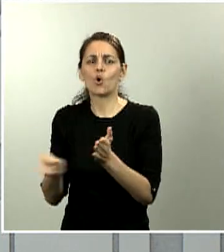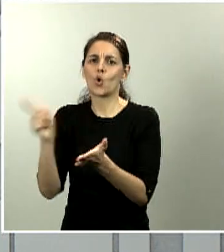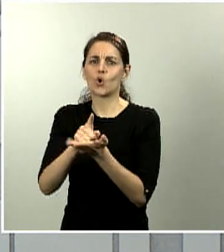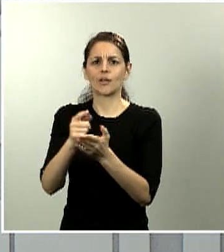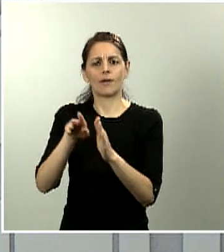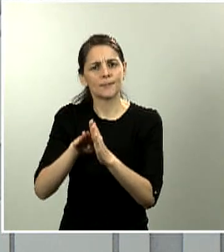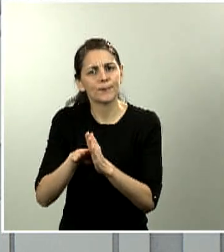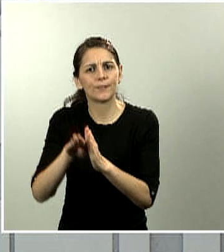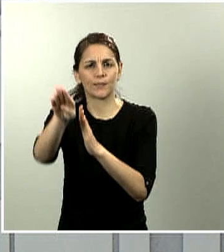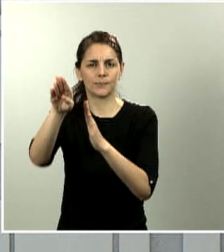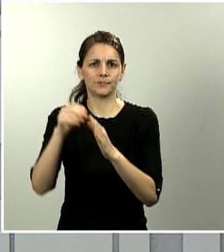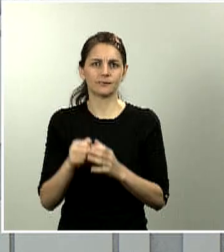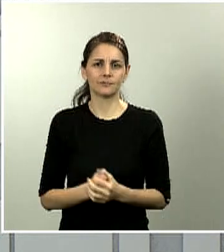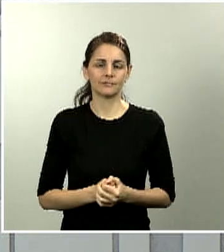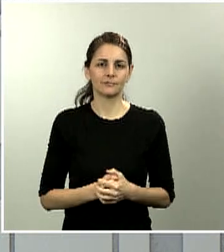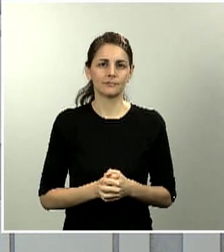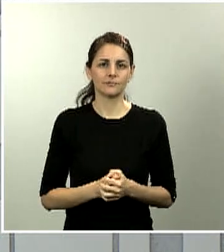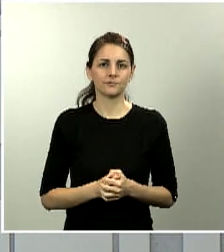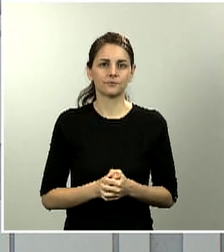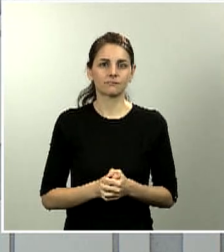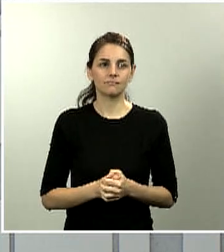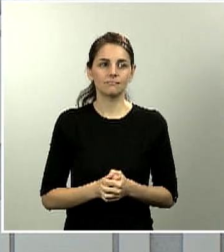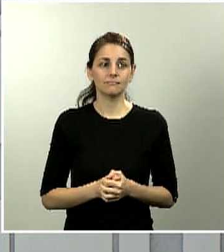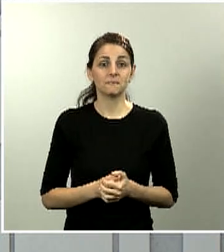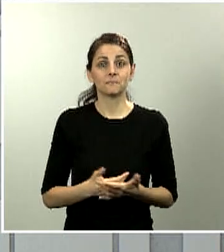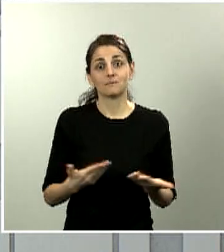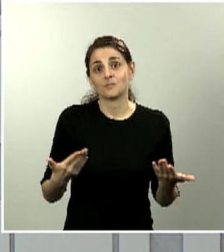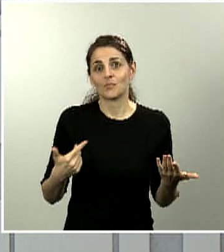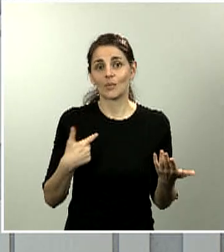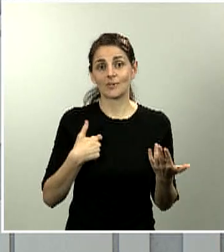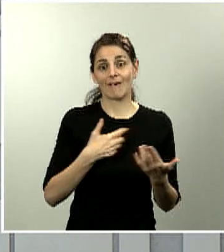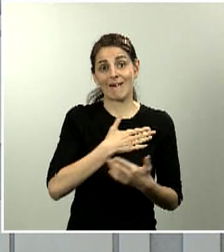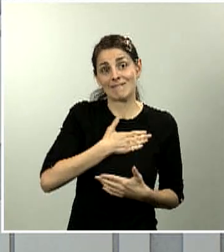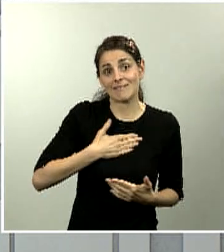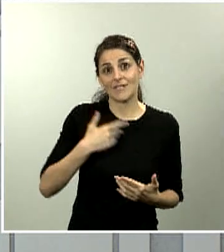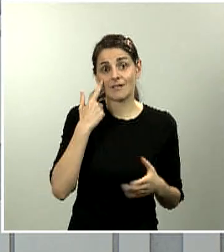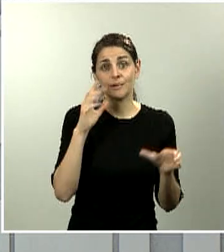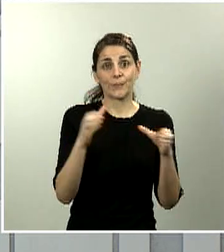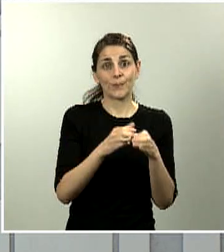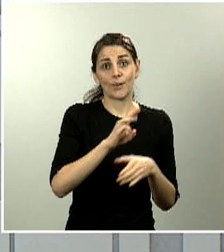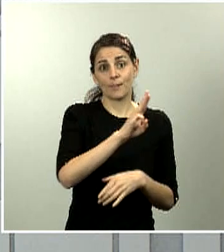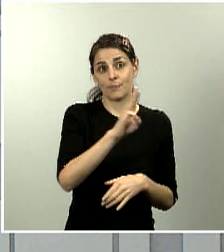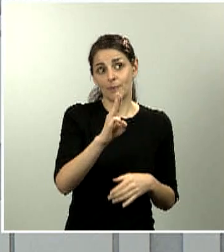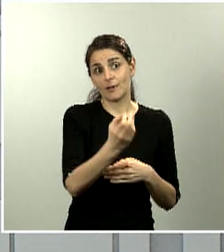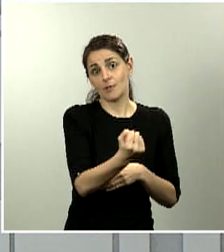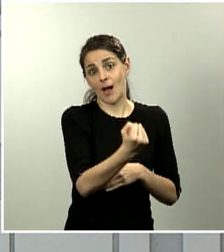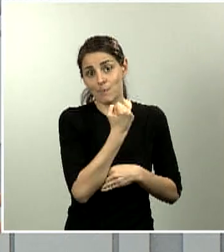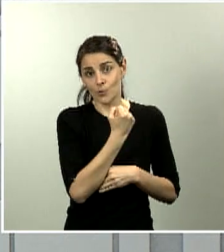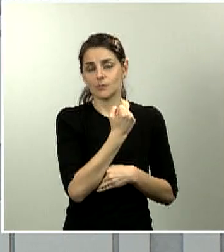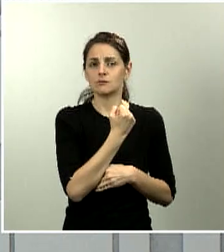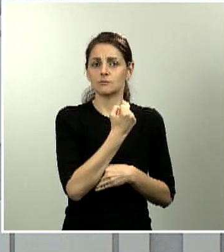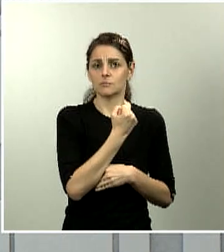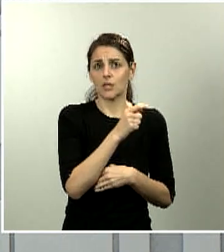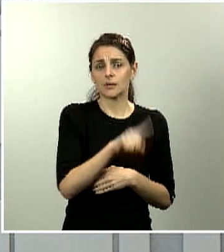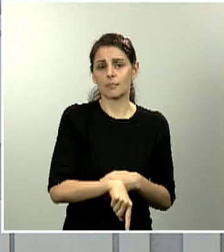pandemia. Confiamos y deseamos que el Partido Popular se sume a esta iniciativa y con ello paso